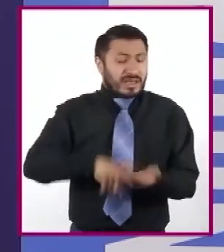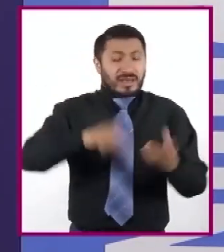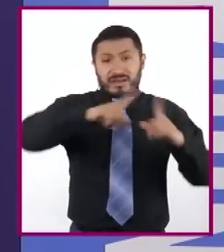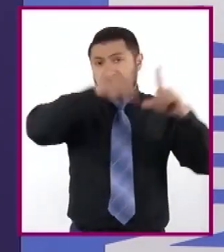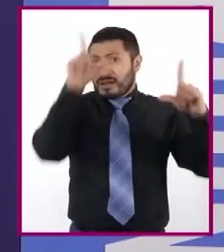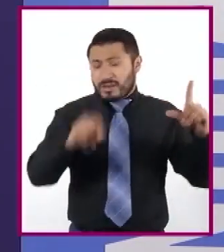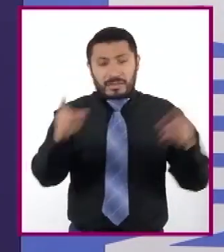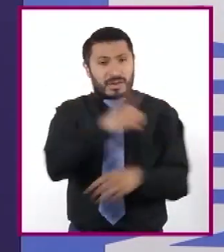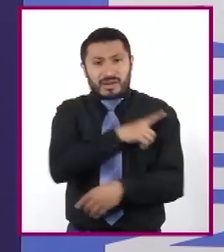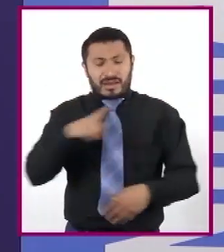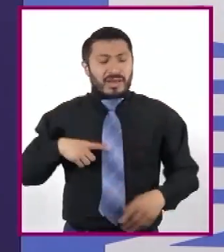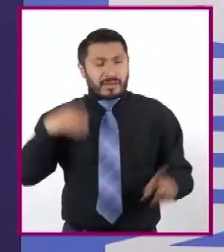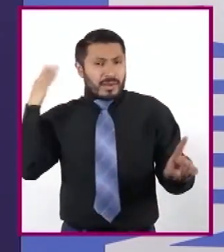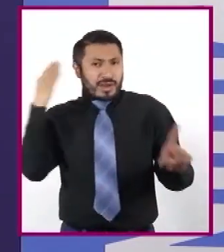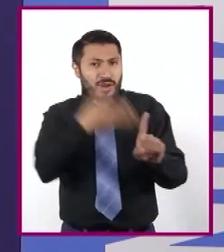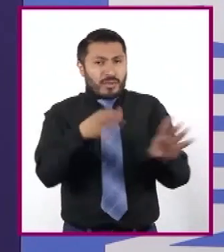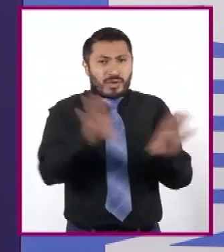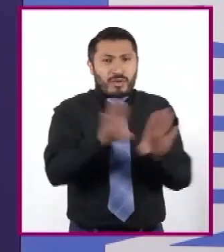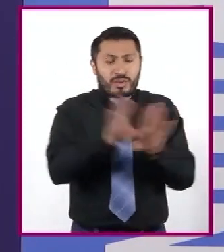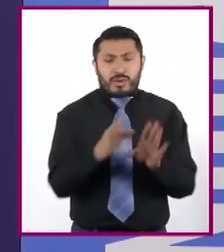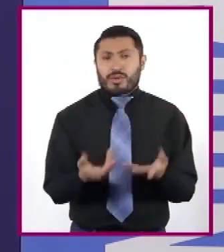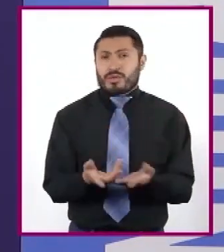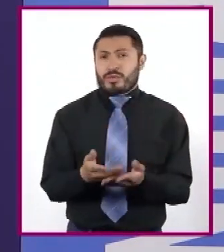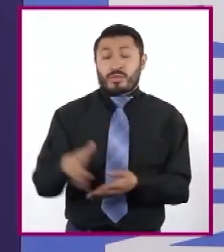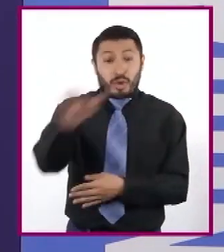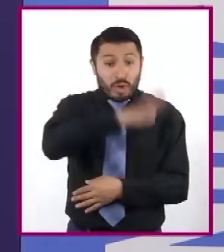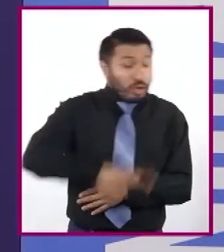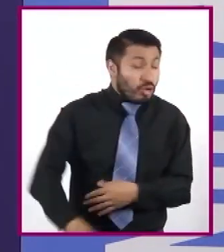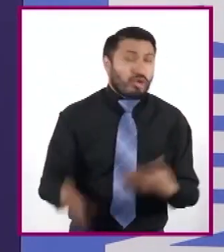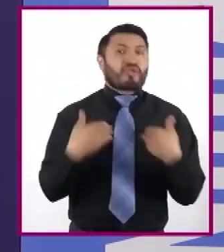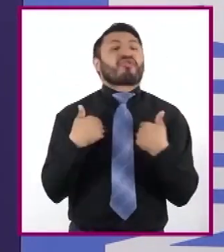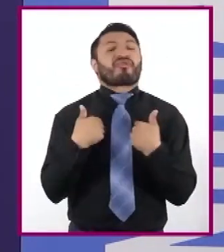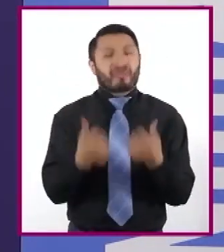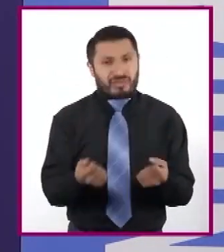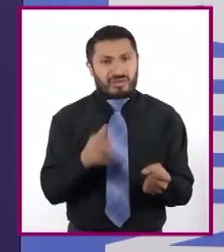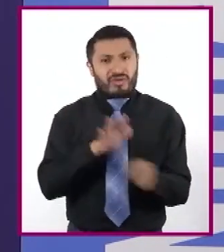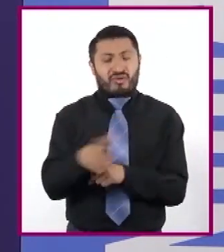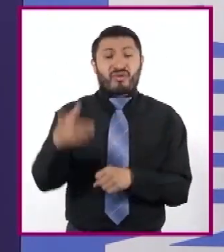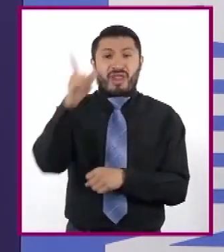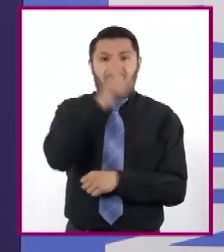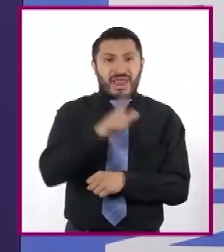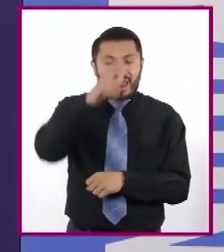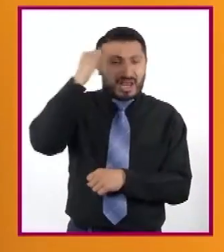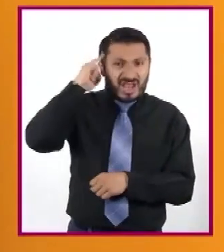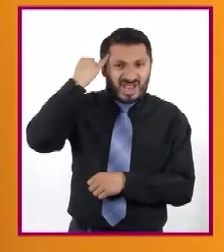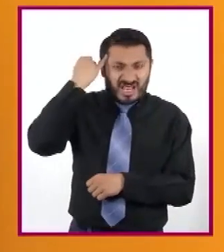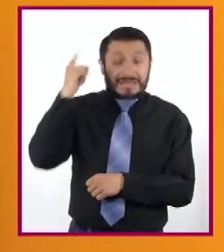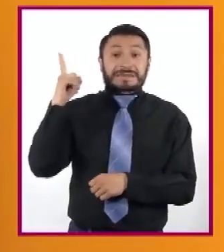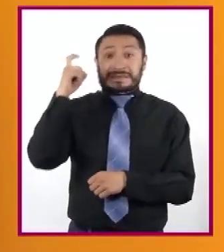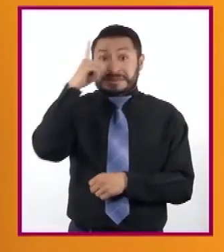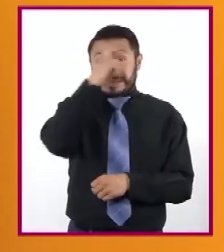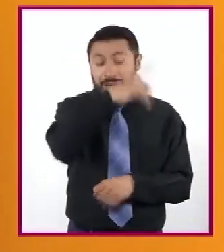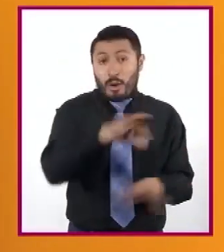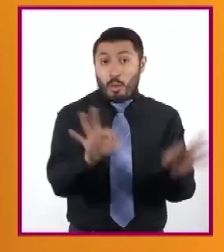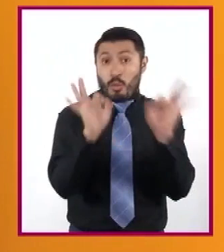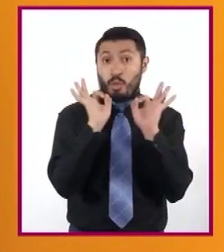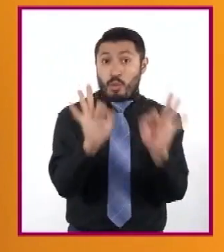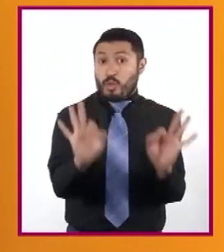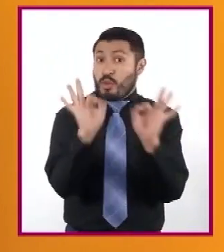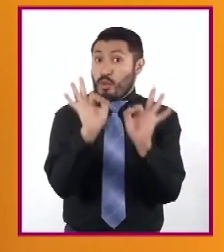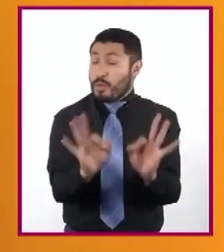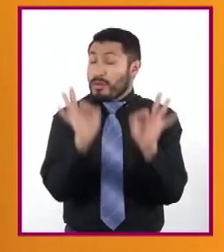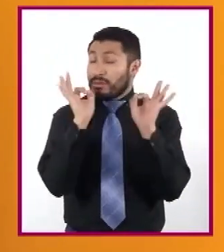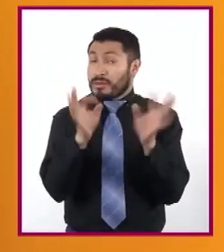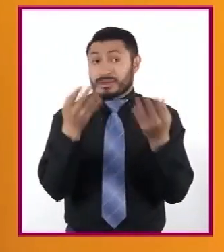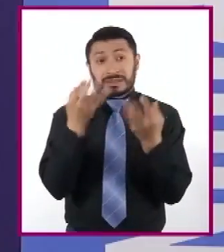se debe lograr que sean conscientes los padres de que las lenguas indígenas son muy complejas y sofisticadas, al